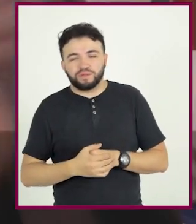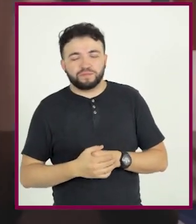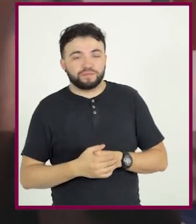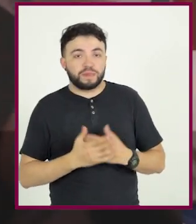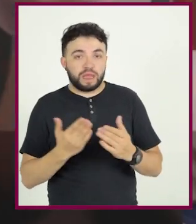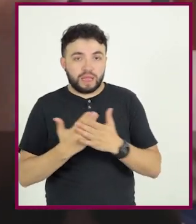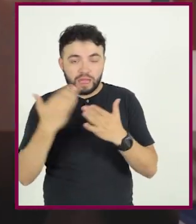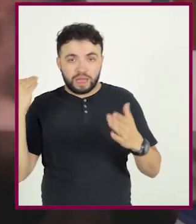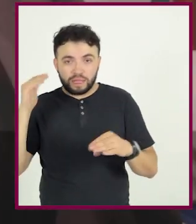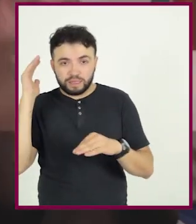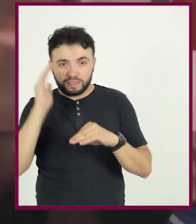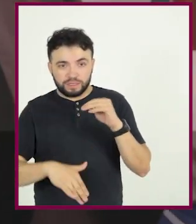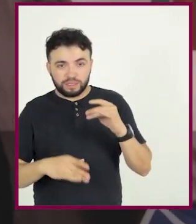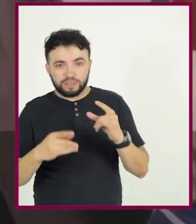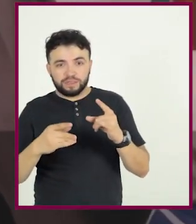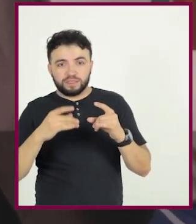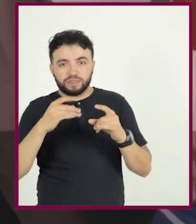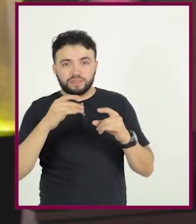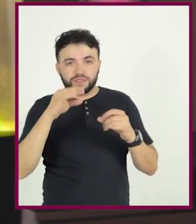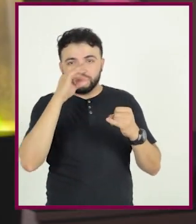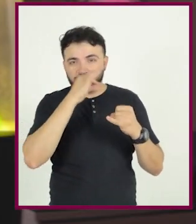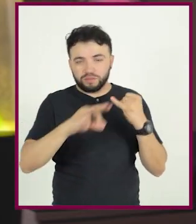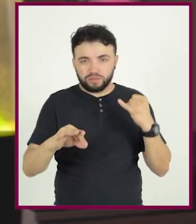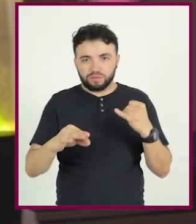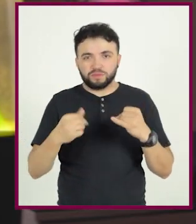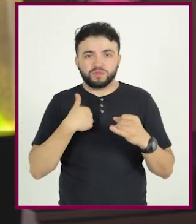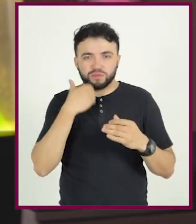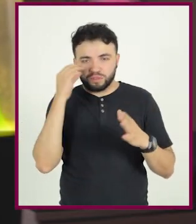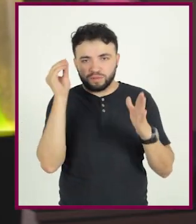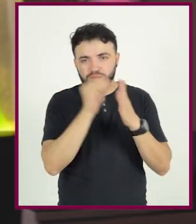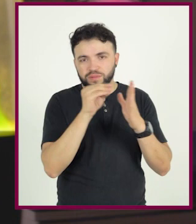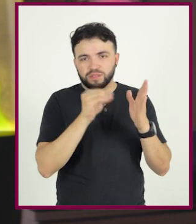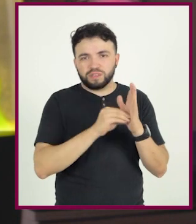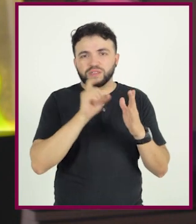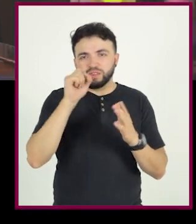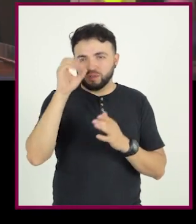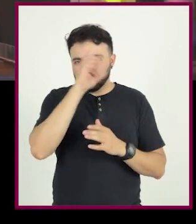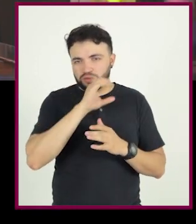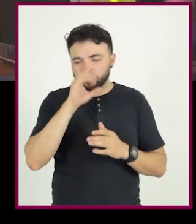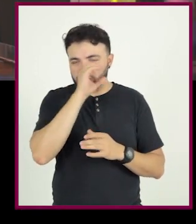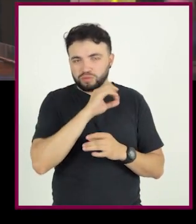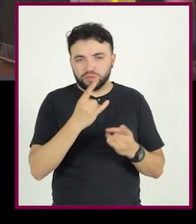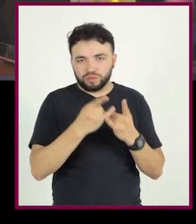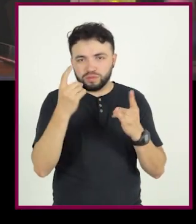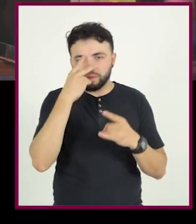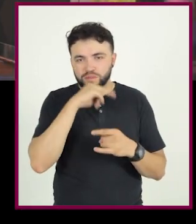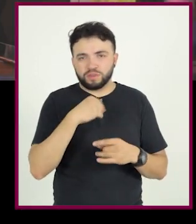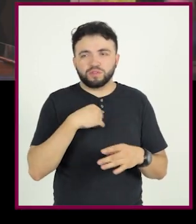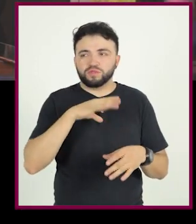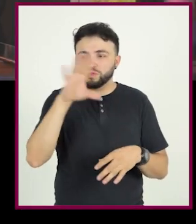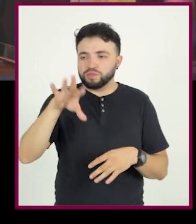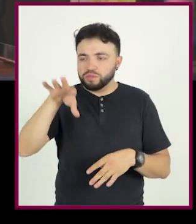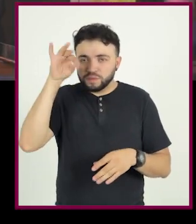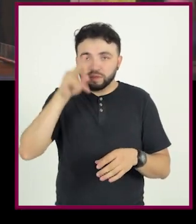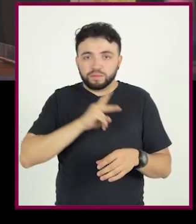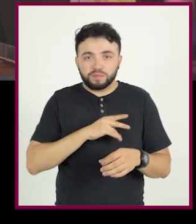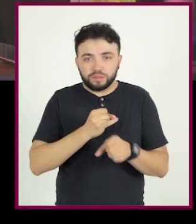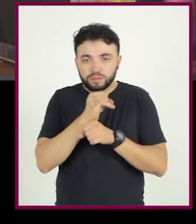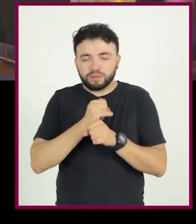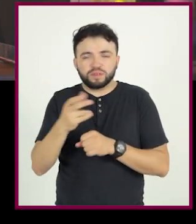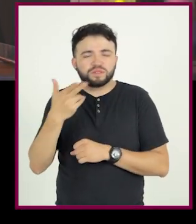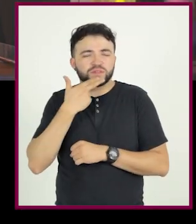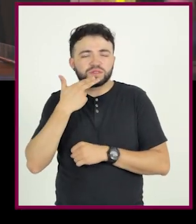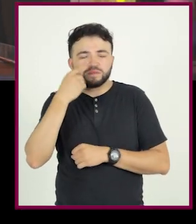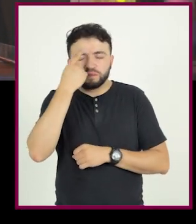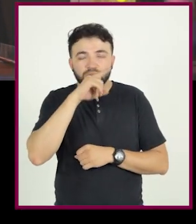plano abrimos otra sucursal blogging. Antes de llegar al cierre del programa, queremos presentarles algunos datos curiosos de la historia